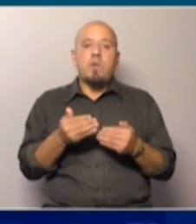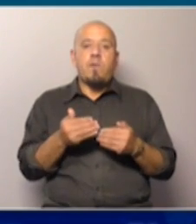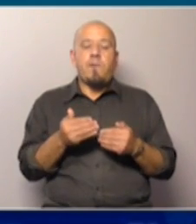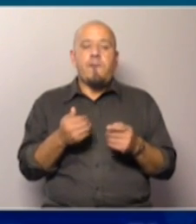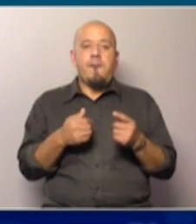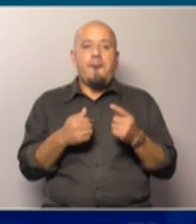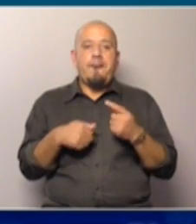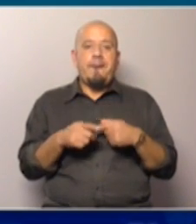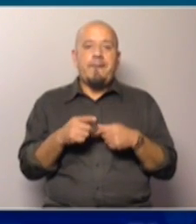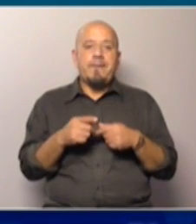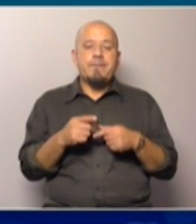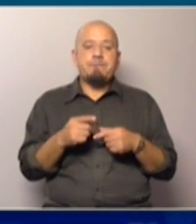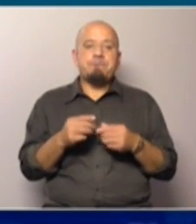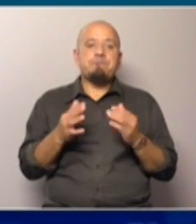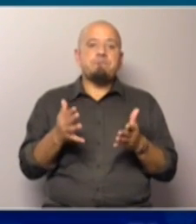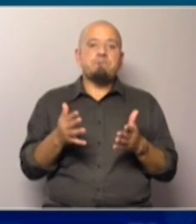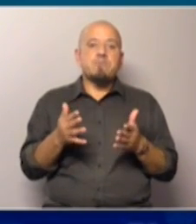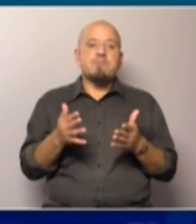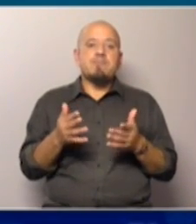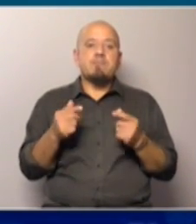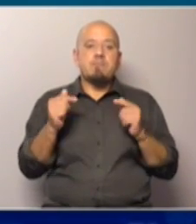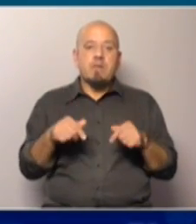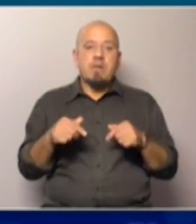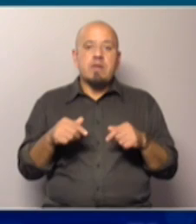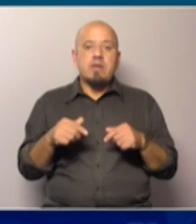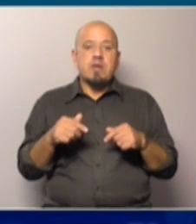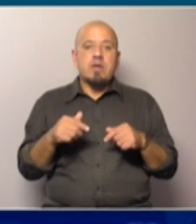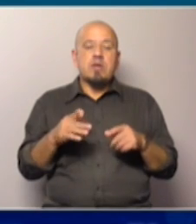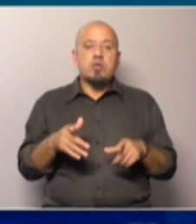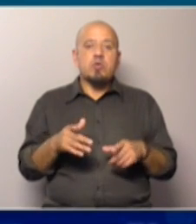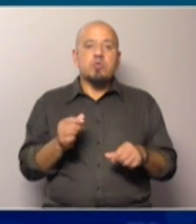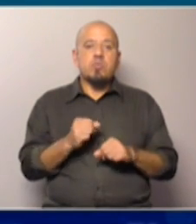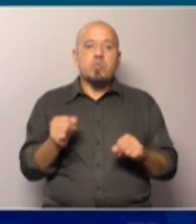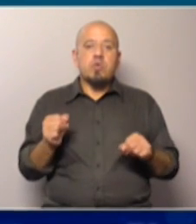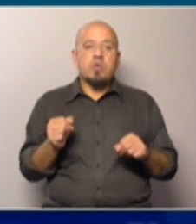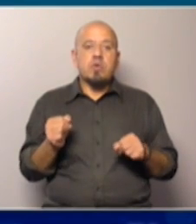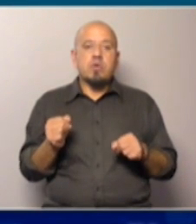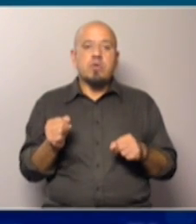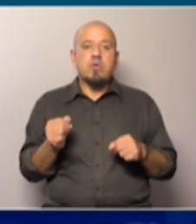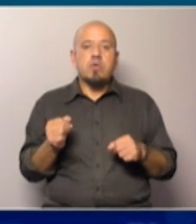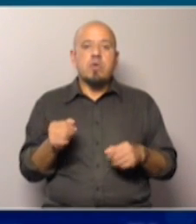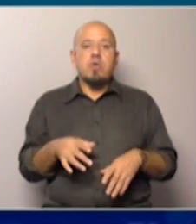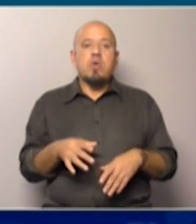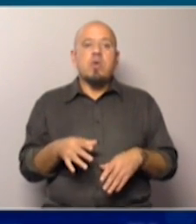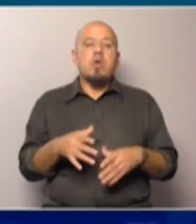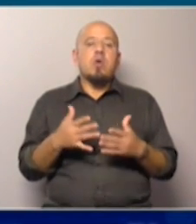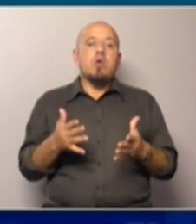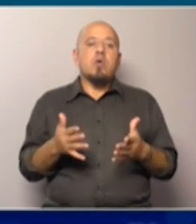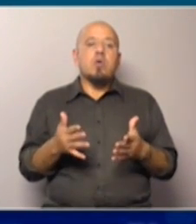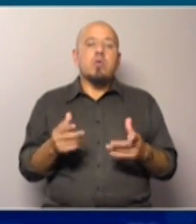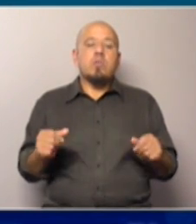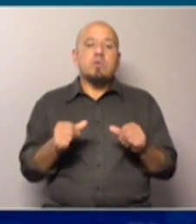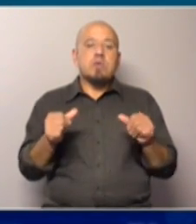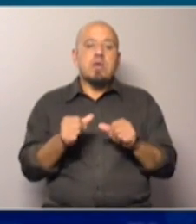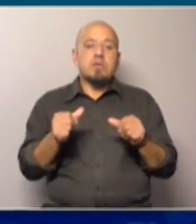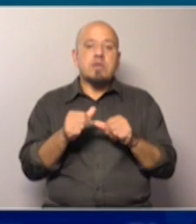punto. Tiene que ser algo que le diga, bueno, estas son las posibles complicaciones que usted sufriría, como se hace